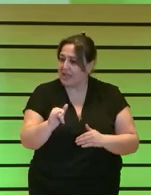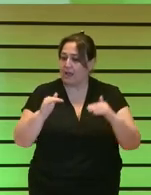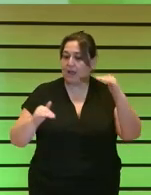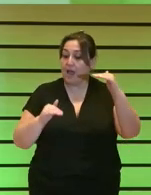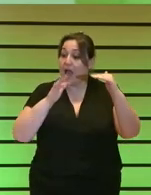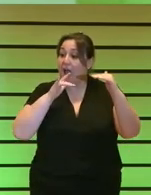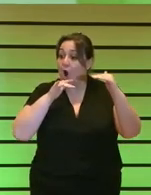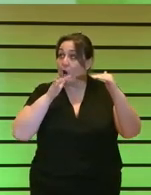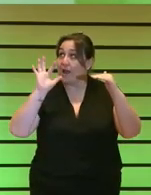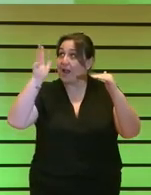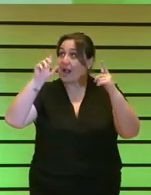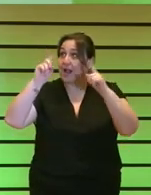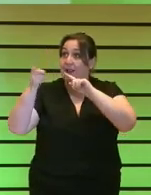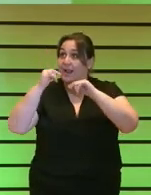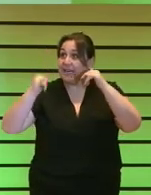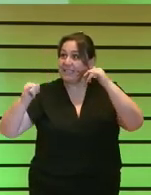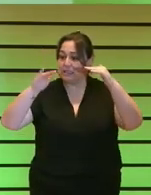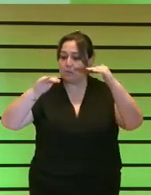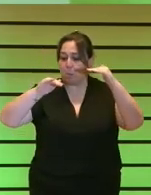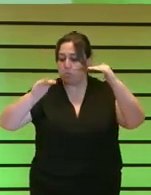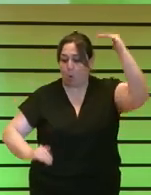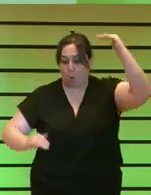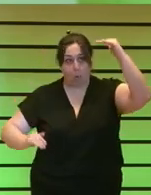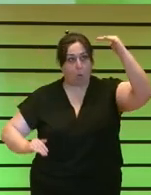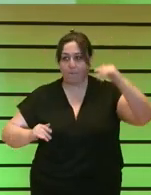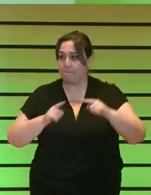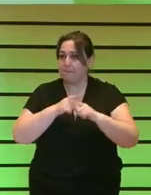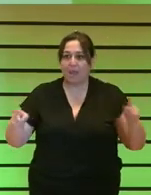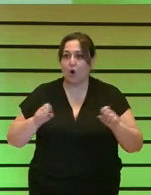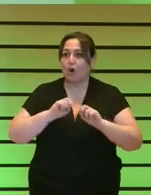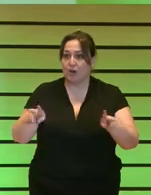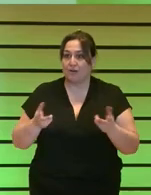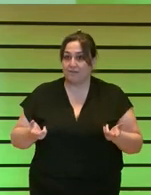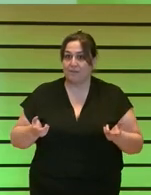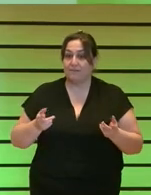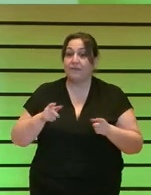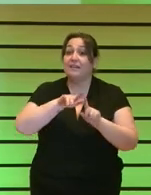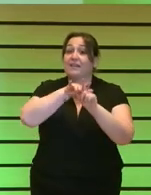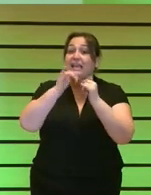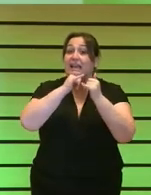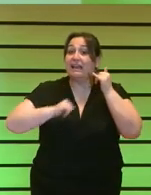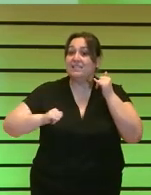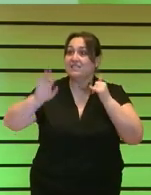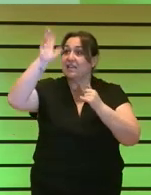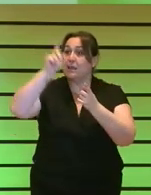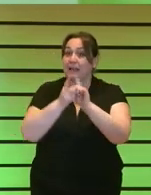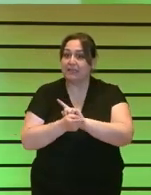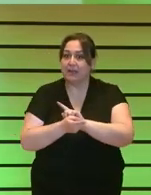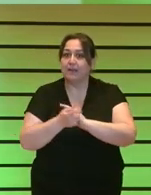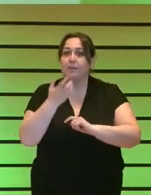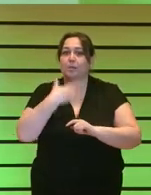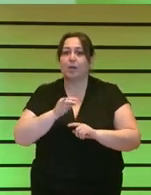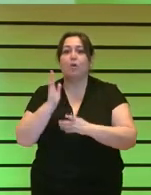incrementadas como consecuencia de la crisis climática la crisis climática provoca por ejemplo